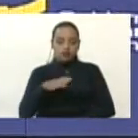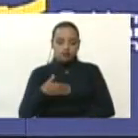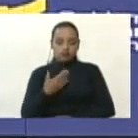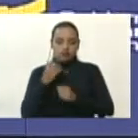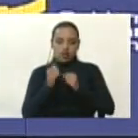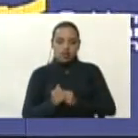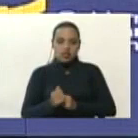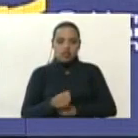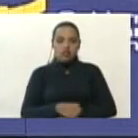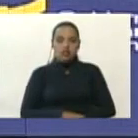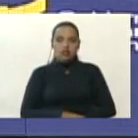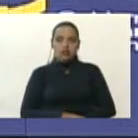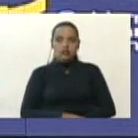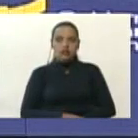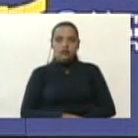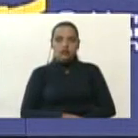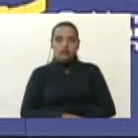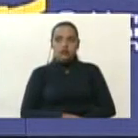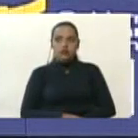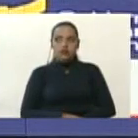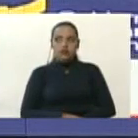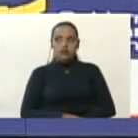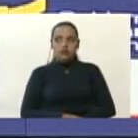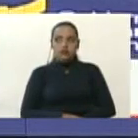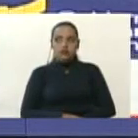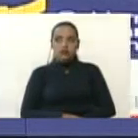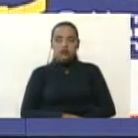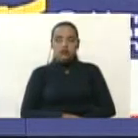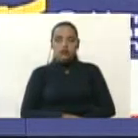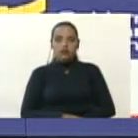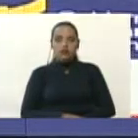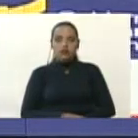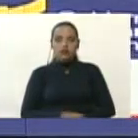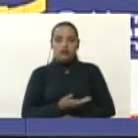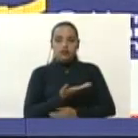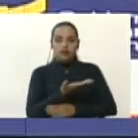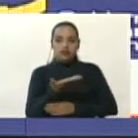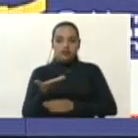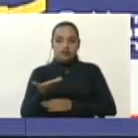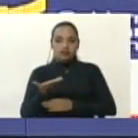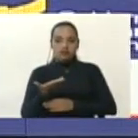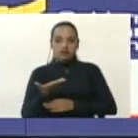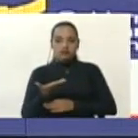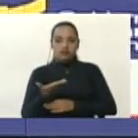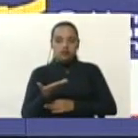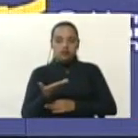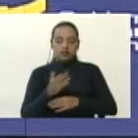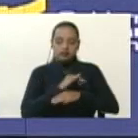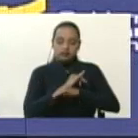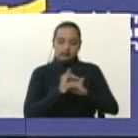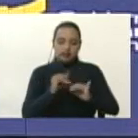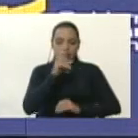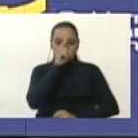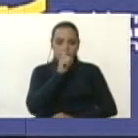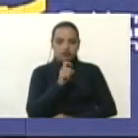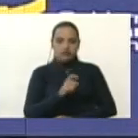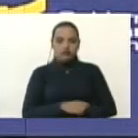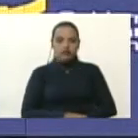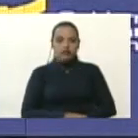garantizar pleno abastecimiento en todo el cierre del año.